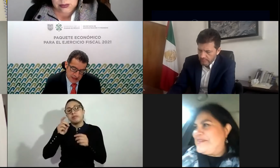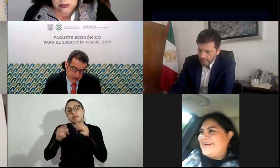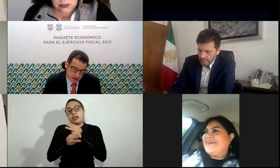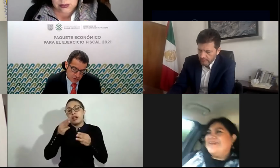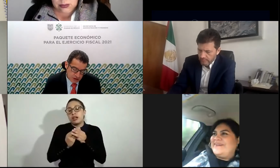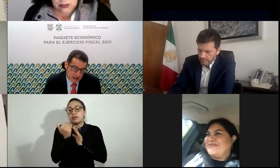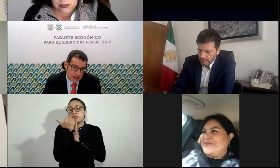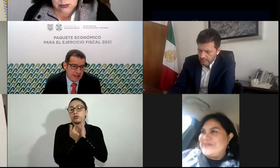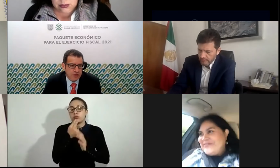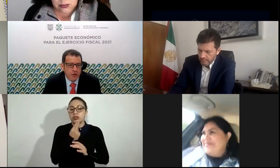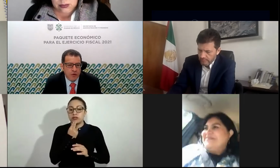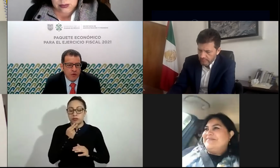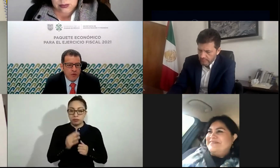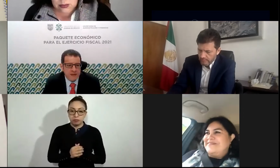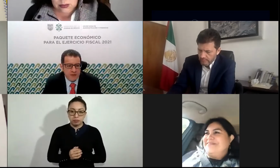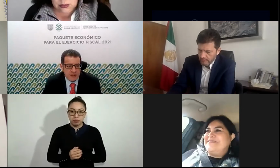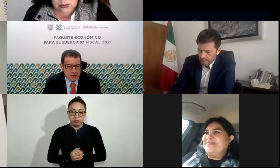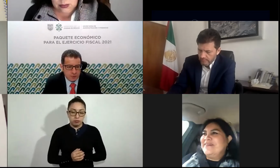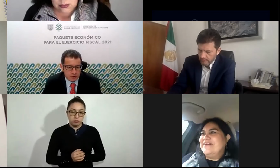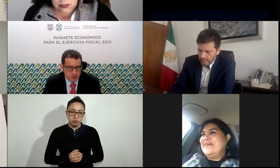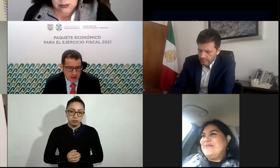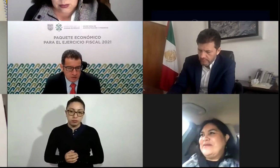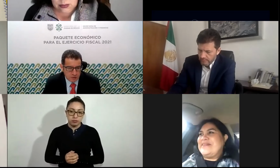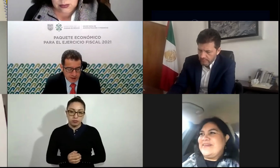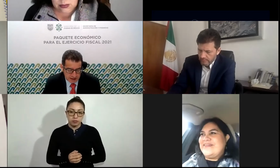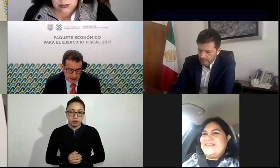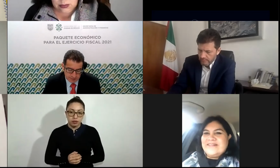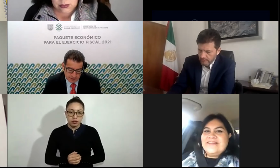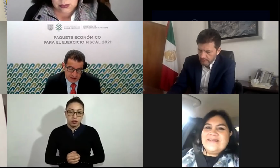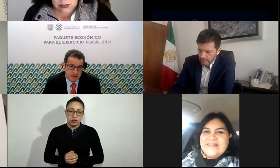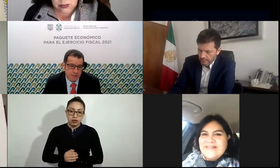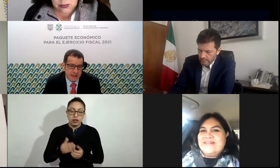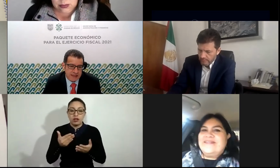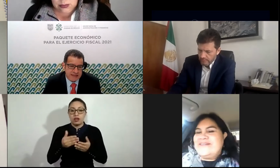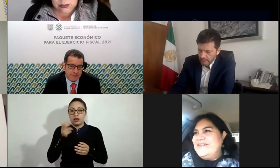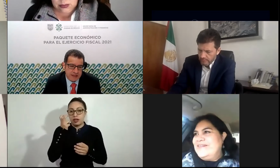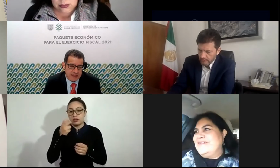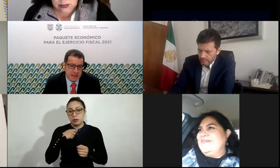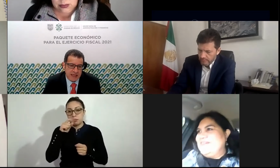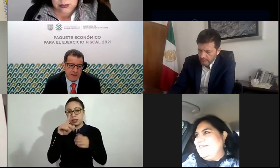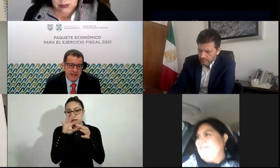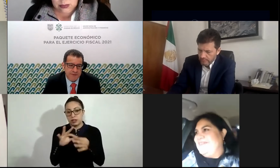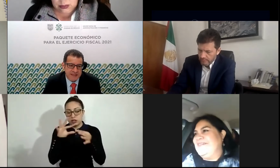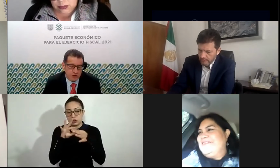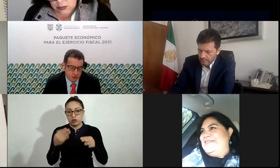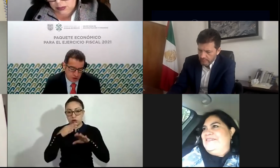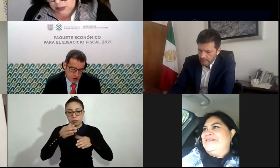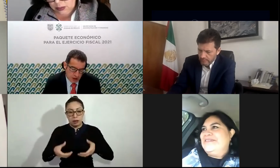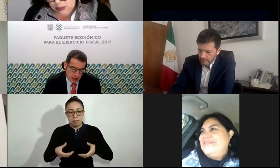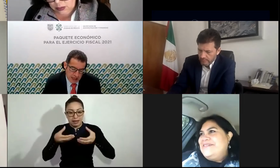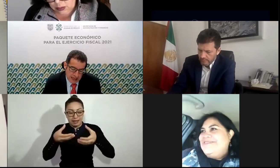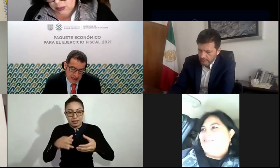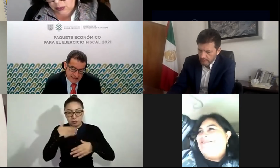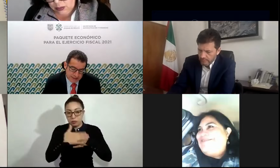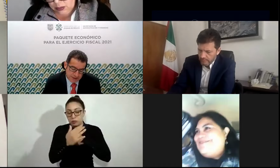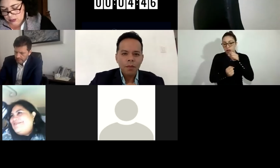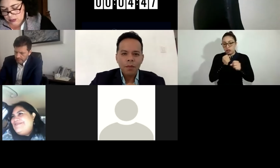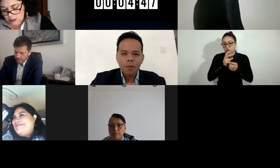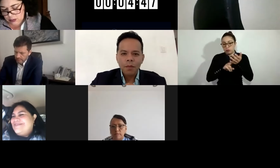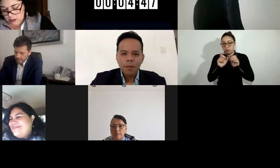En términos, esto lo mencioné en su oportunidad como parte de la explicación del paquete, se mantiene el beneficio a